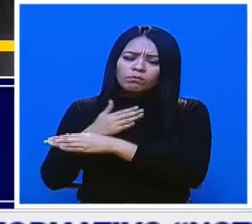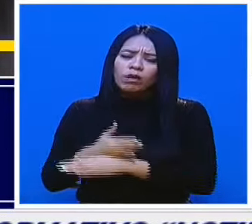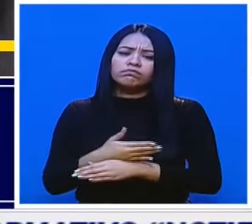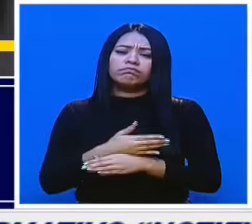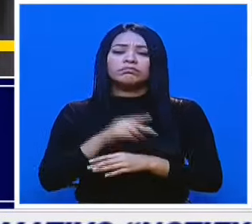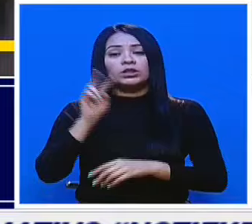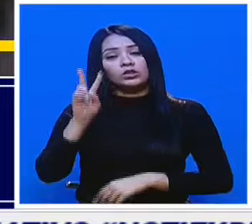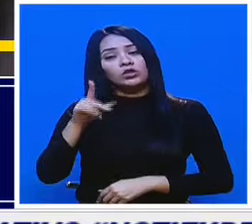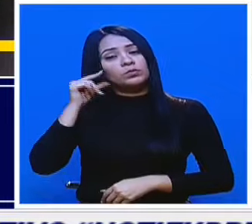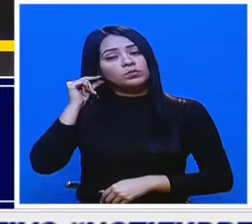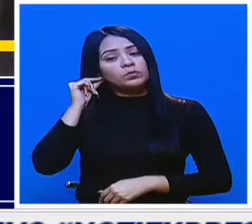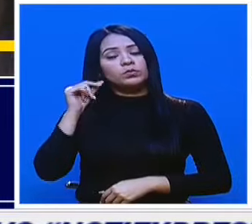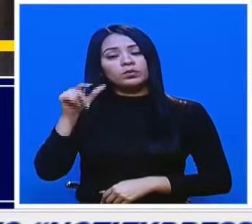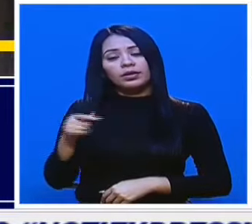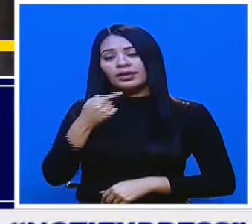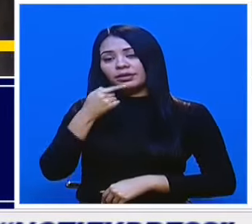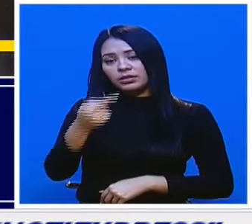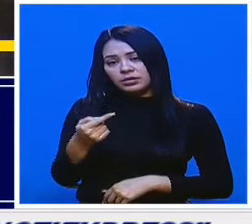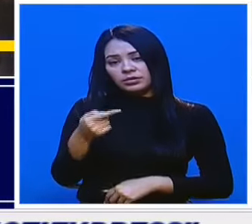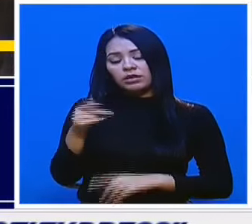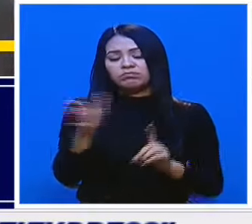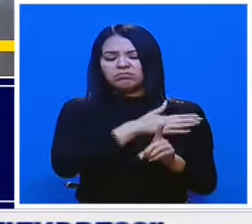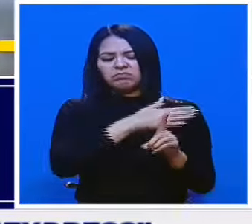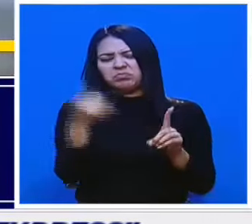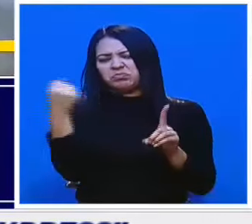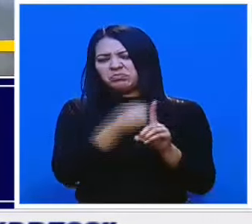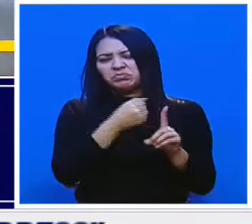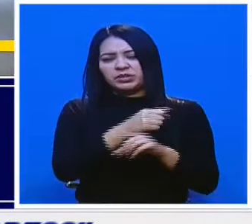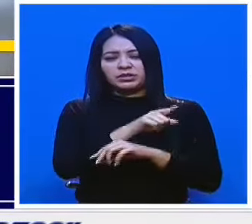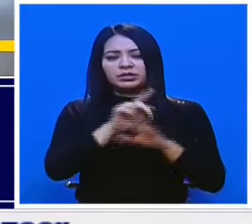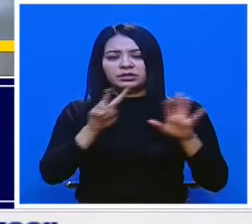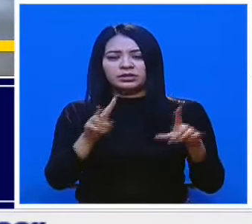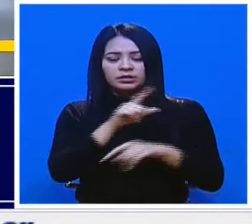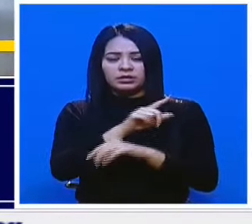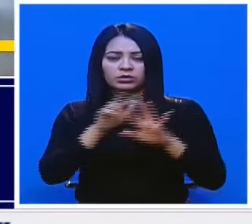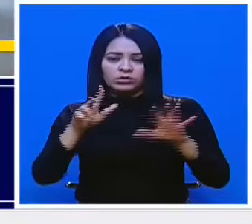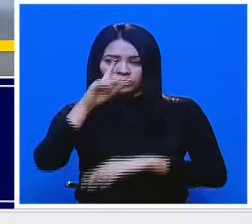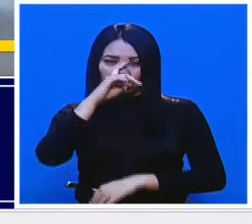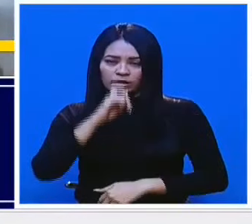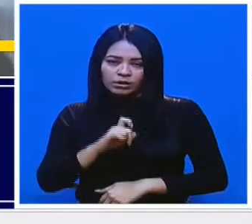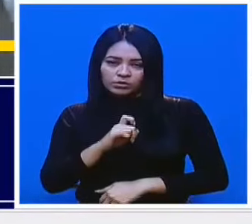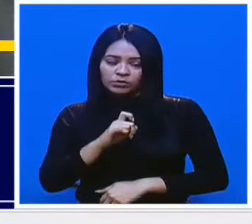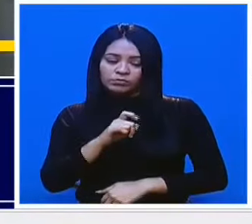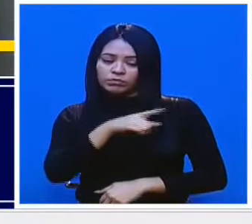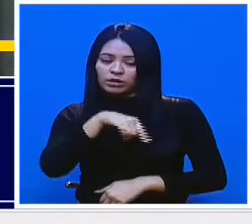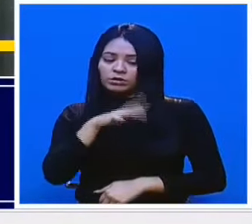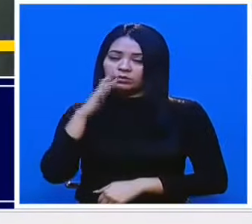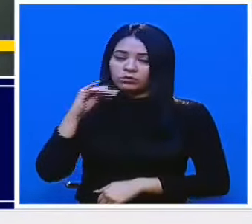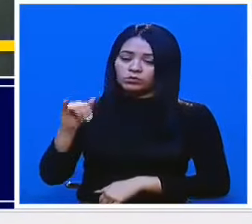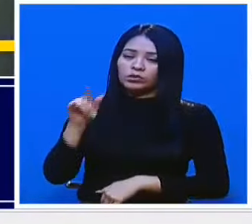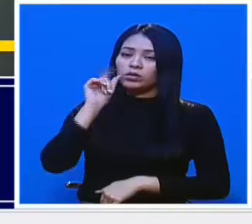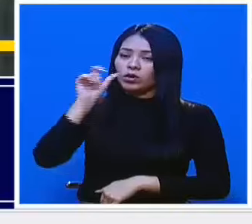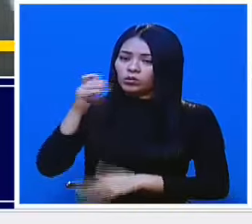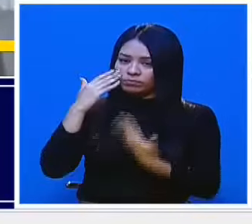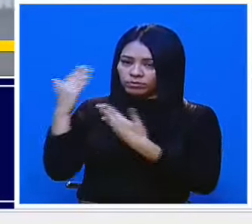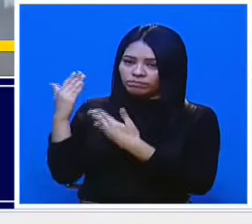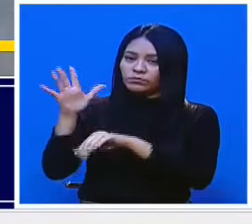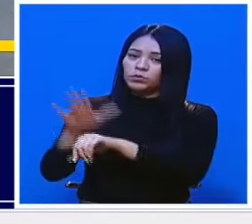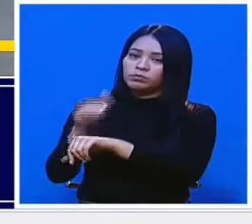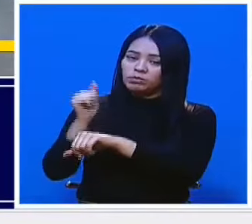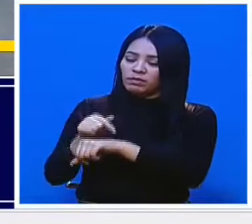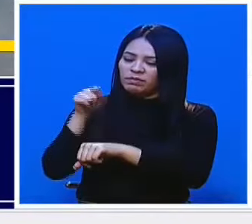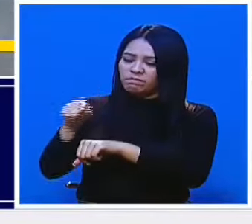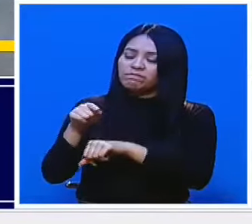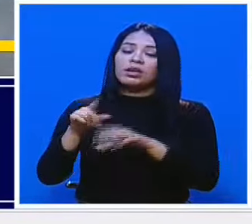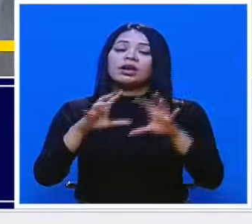aseguran que piri las agredió cuando tenían 17 y 18 años estos incidentes habían ocurrido en las fiestas